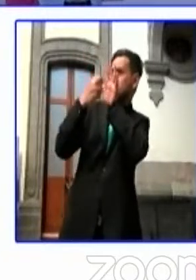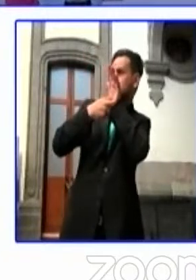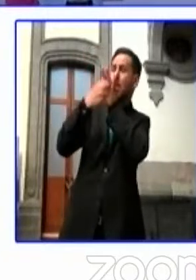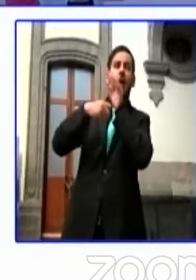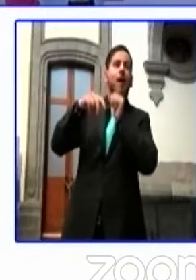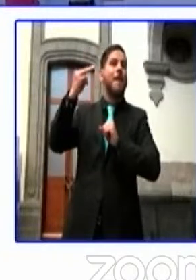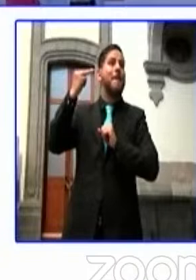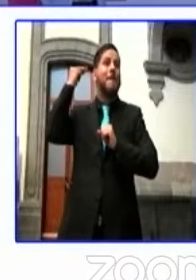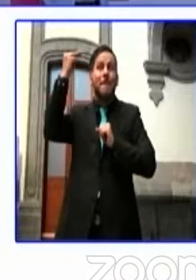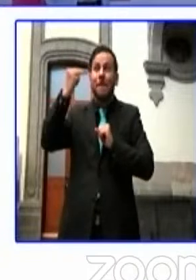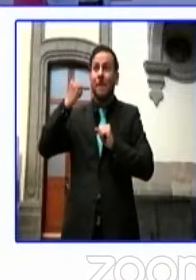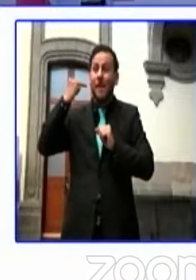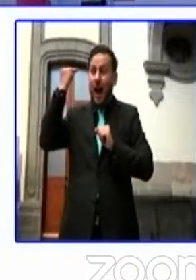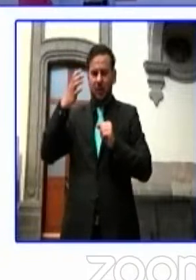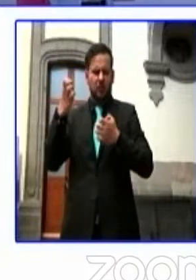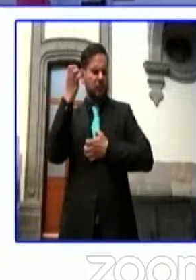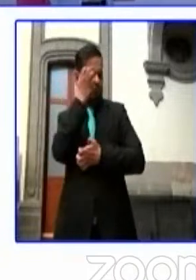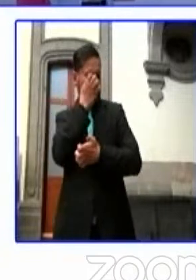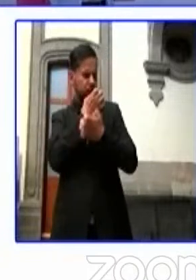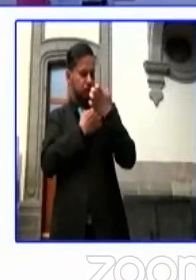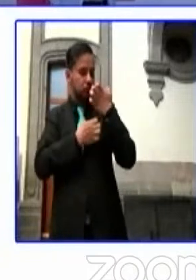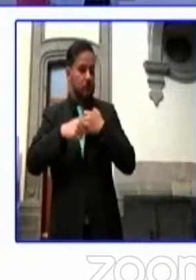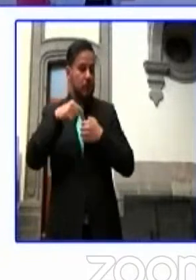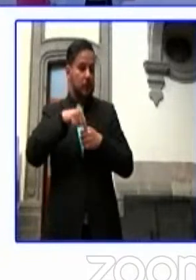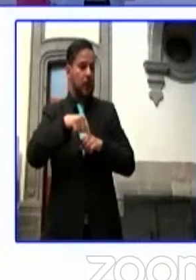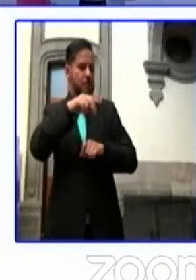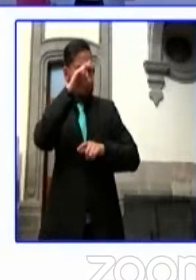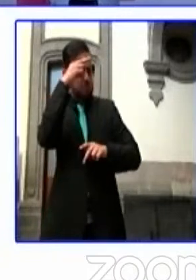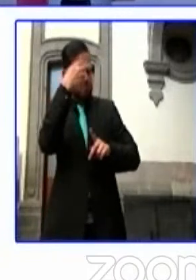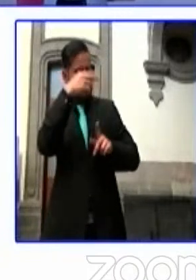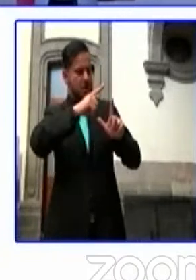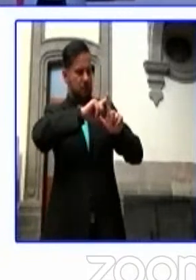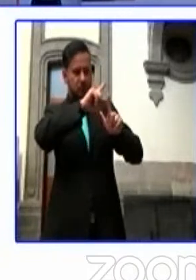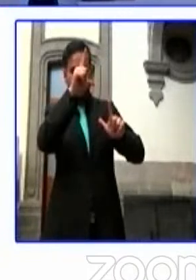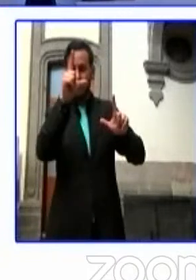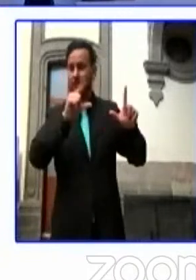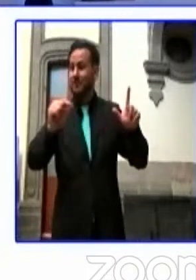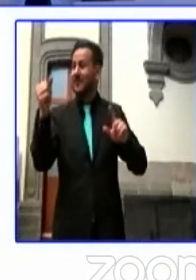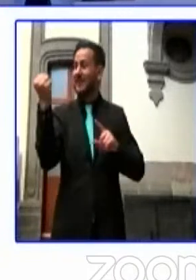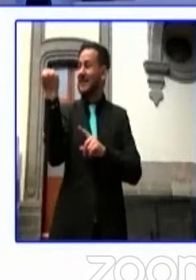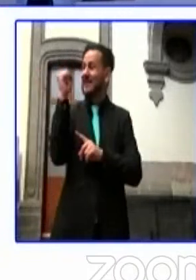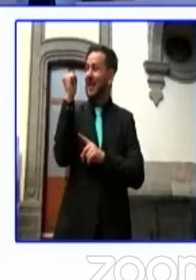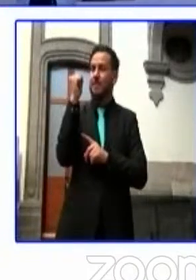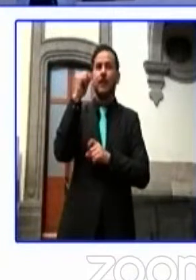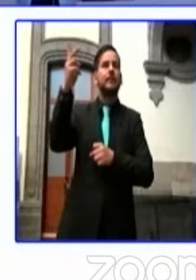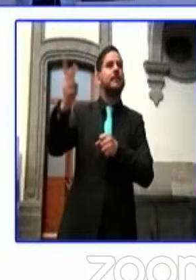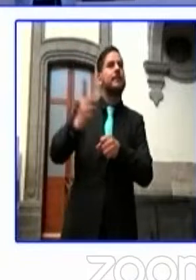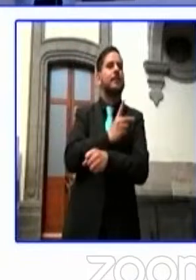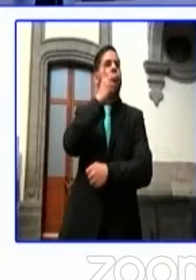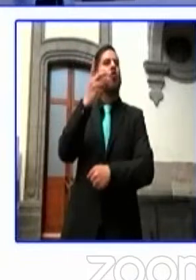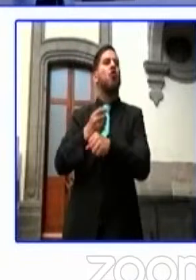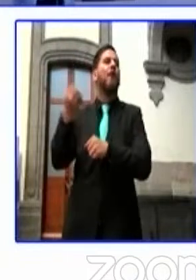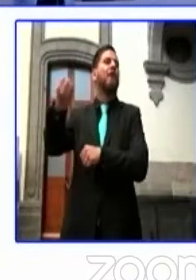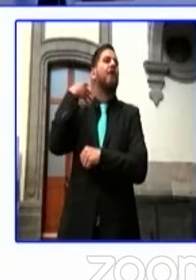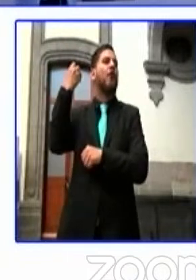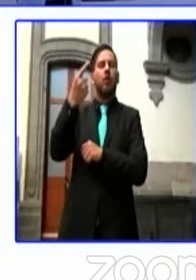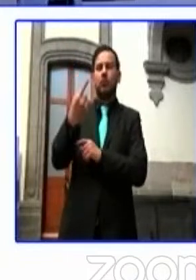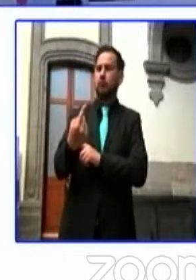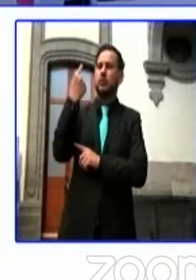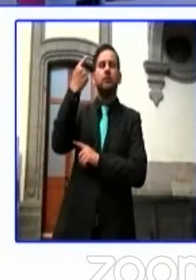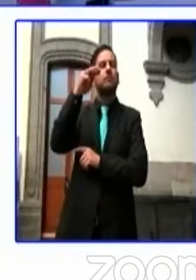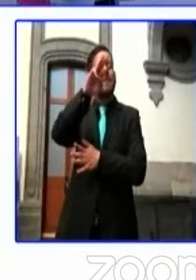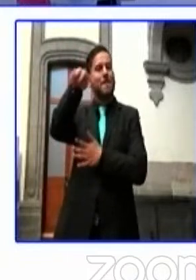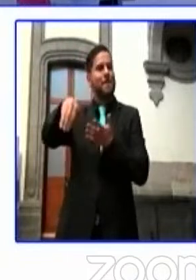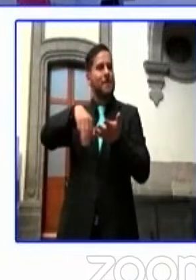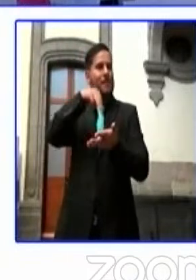marzo ocurre la evaluación al Estado mexicano y en septiembre tenemos el segundo foro en Yucatán. Y